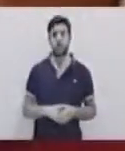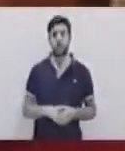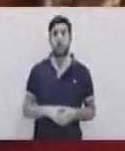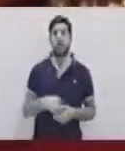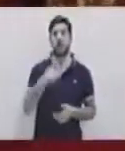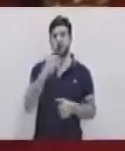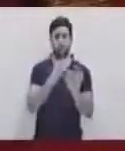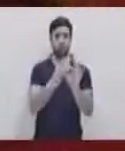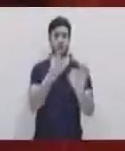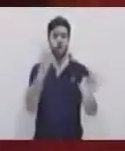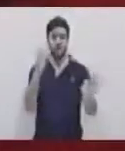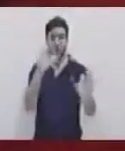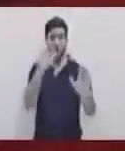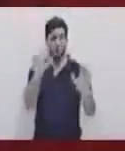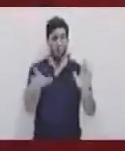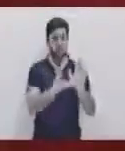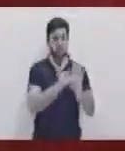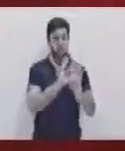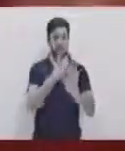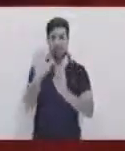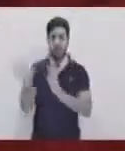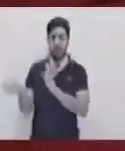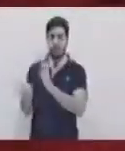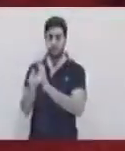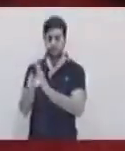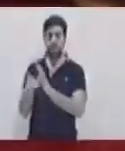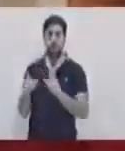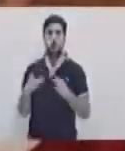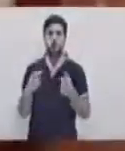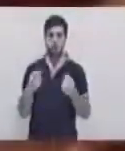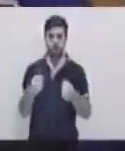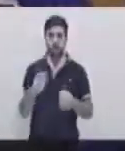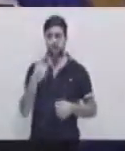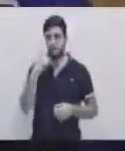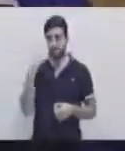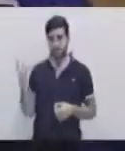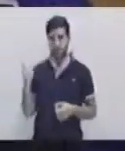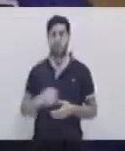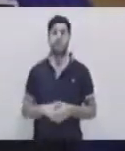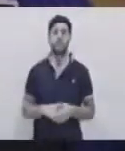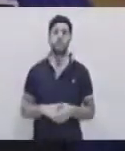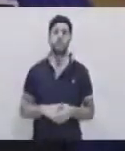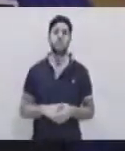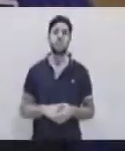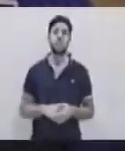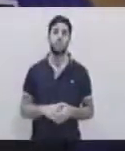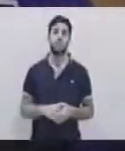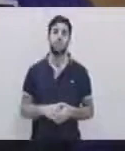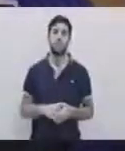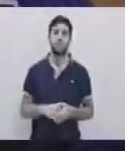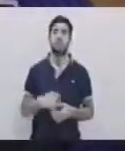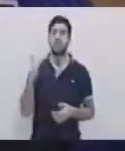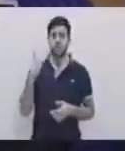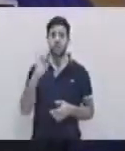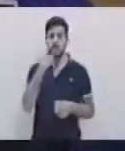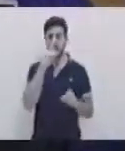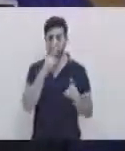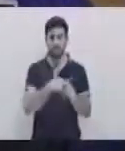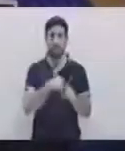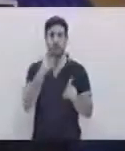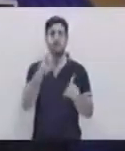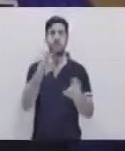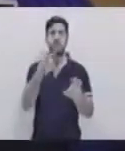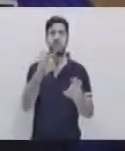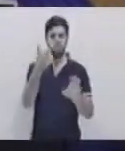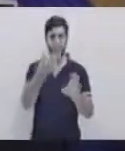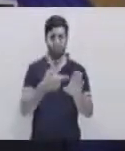ponemos lo que es el tubo de papel higiénico y le vamos a aplicar un poquito de